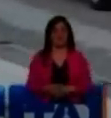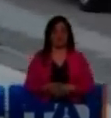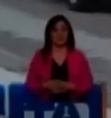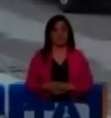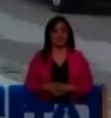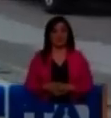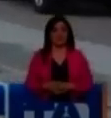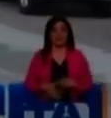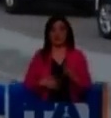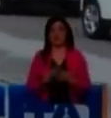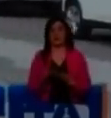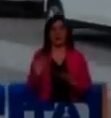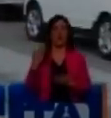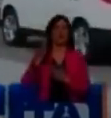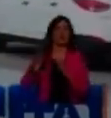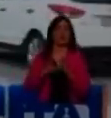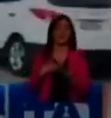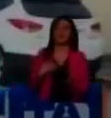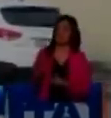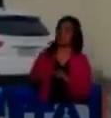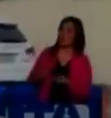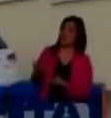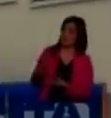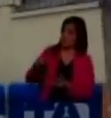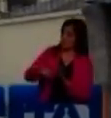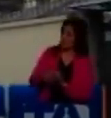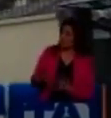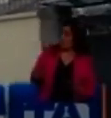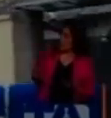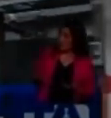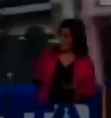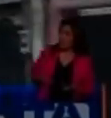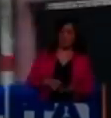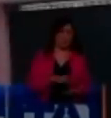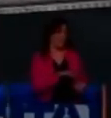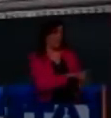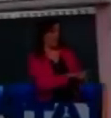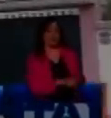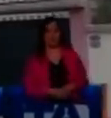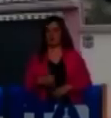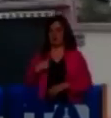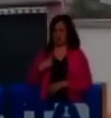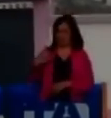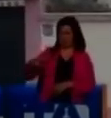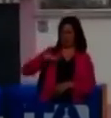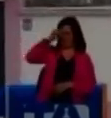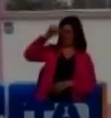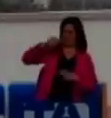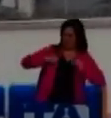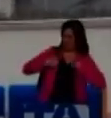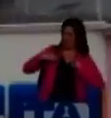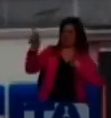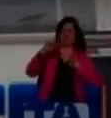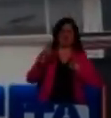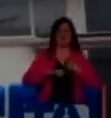tan conchudos que vinieron nuevamente a negociar las llaves para que les pague para poder dar. Pero no soy tan estúpida para coger y nuevamente darles. Si ellos